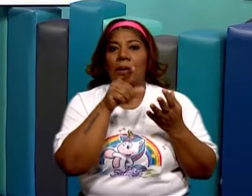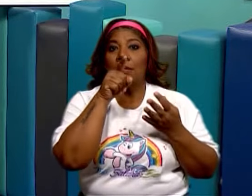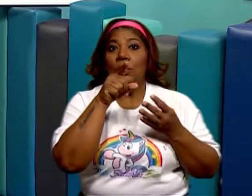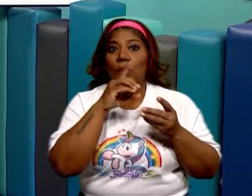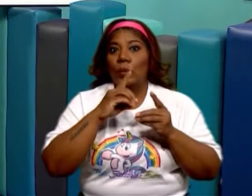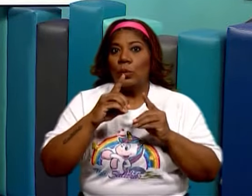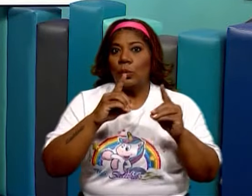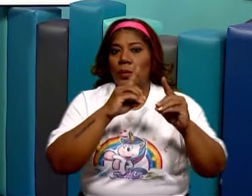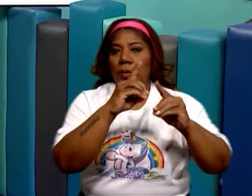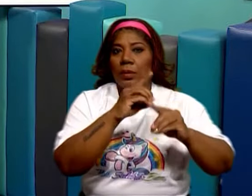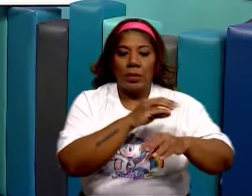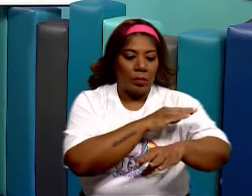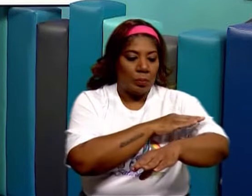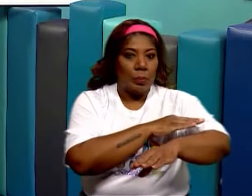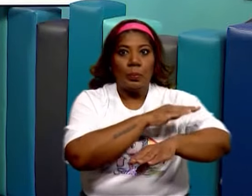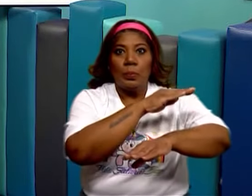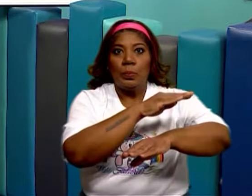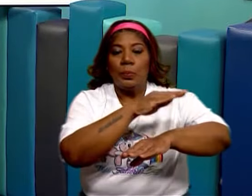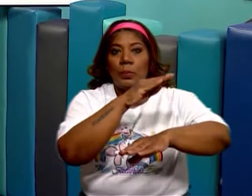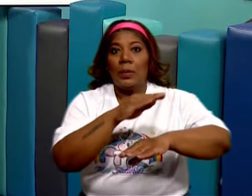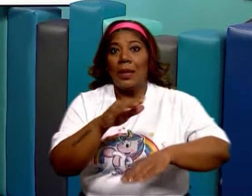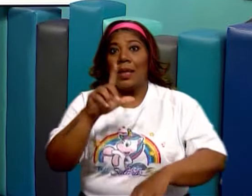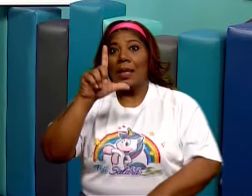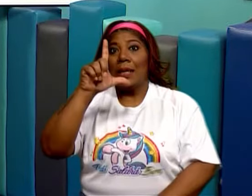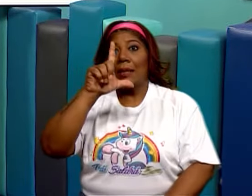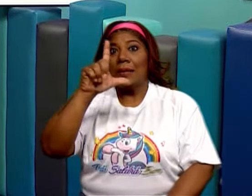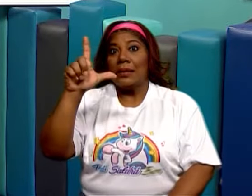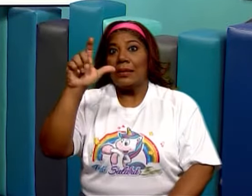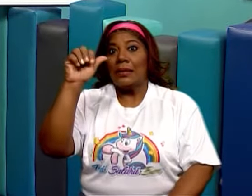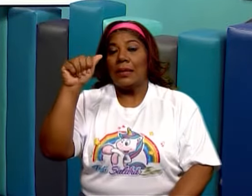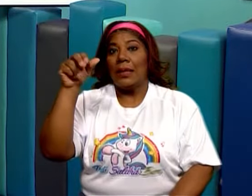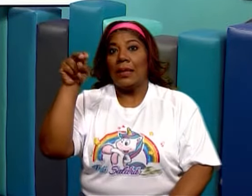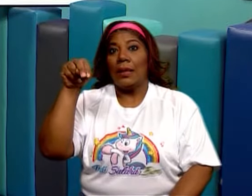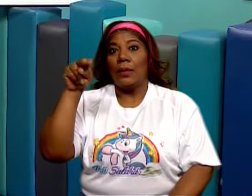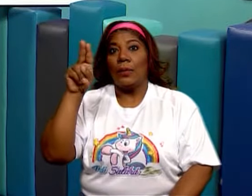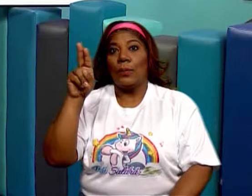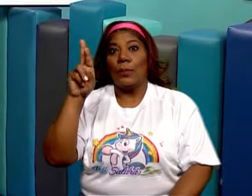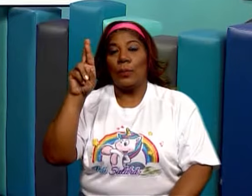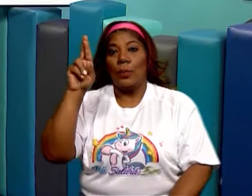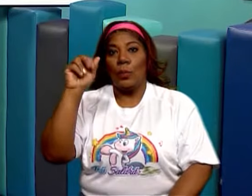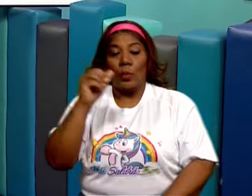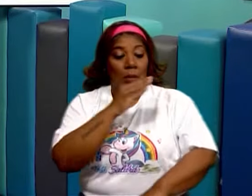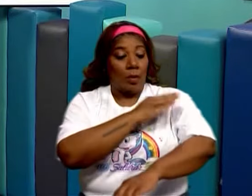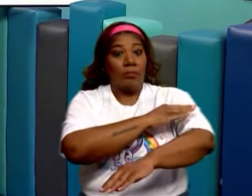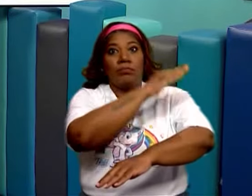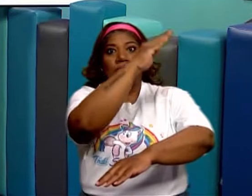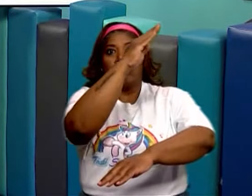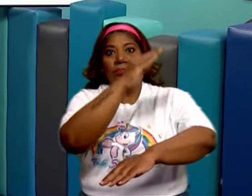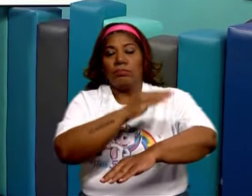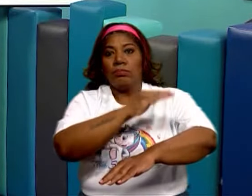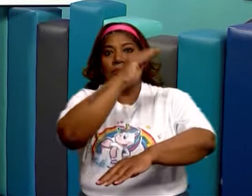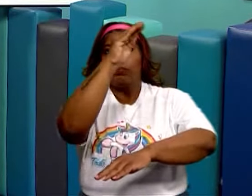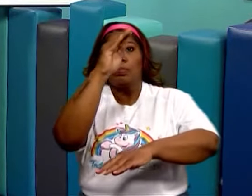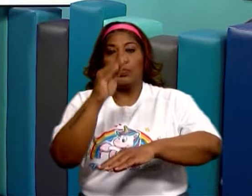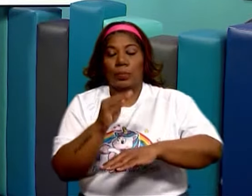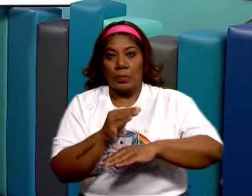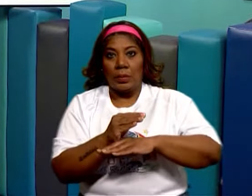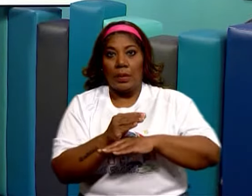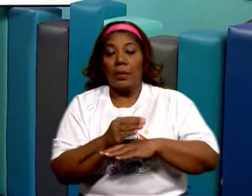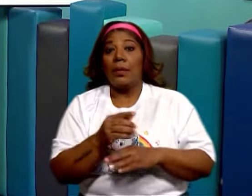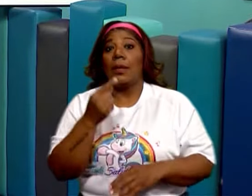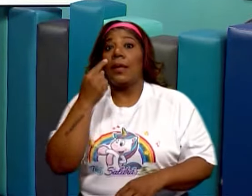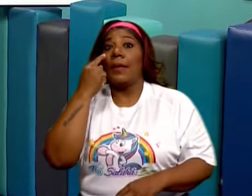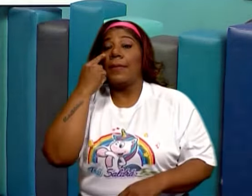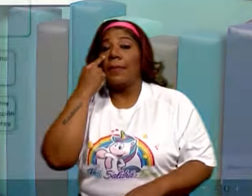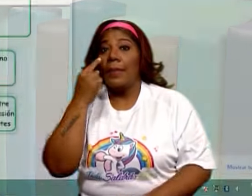sus definiciones, ¿ok? Recordamos que el paisaje geográfico natural puede estar constituido de relieve, que puede ser